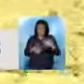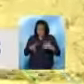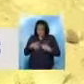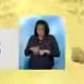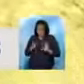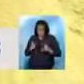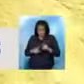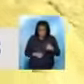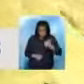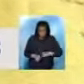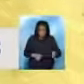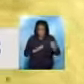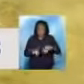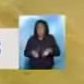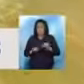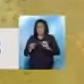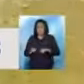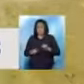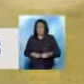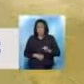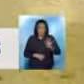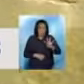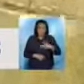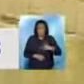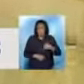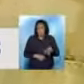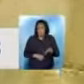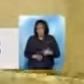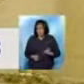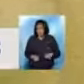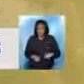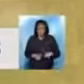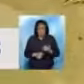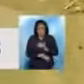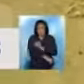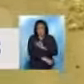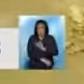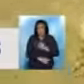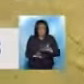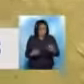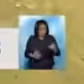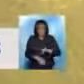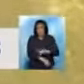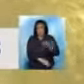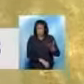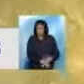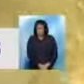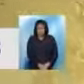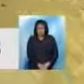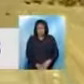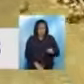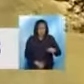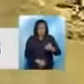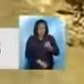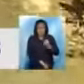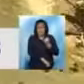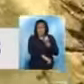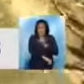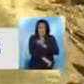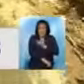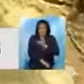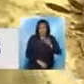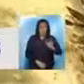¿Hoy día ha venido su hijo acá? Sí, estudia acá de 4 añitos en jardín, pero eso tiene mucho zancudo. Pero acá estamos hablando de que hay inicial y primaria,